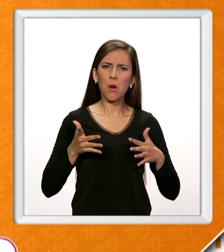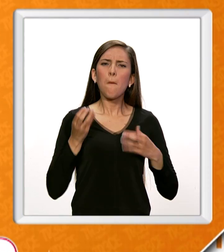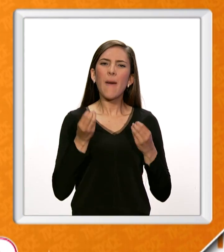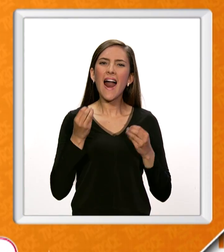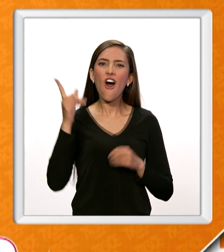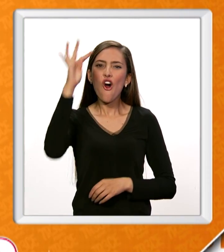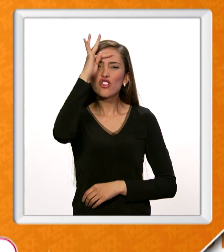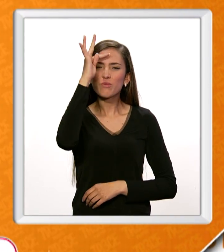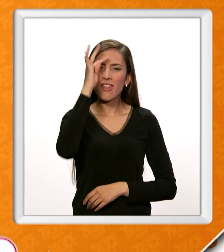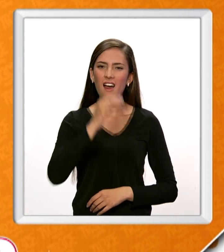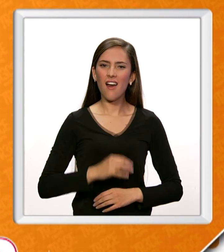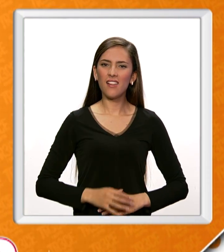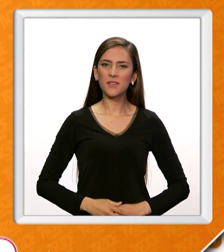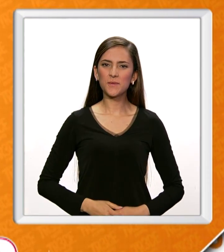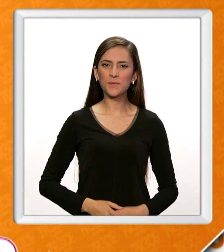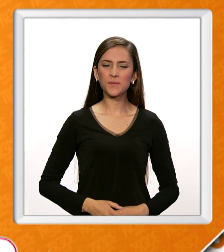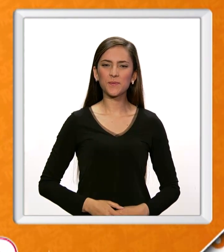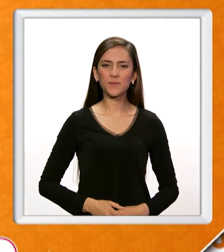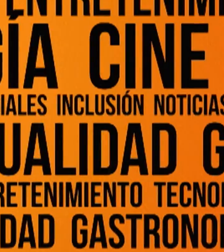en hospitales.